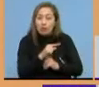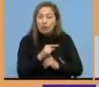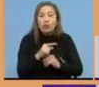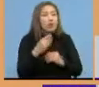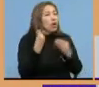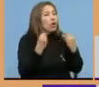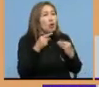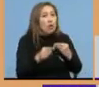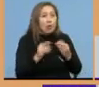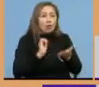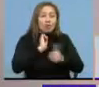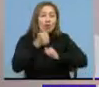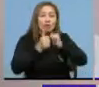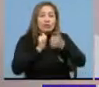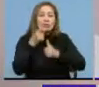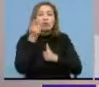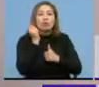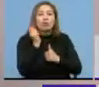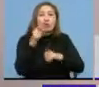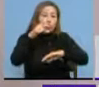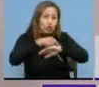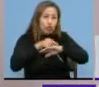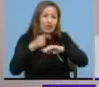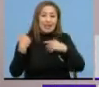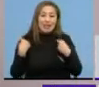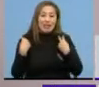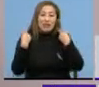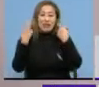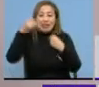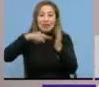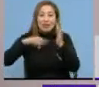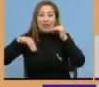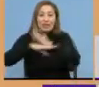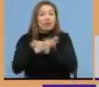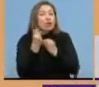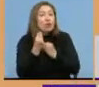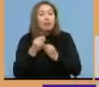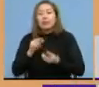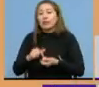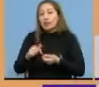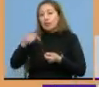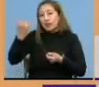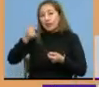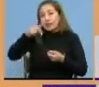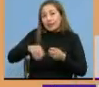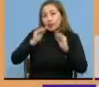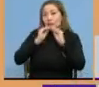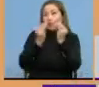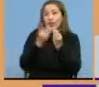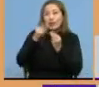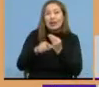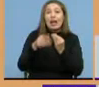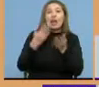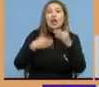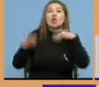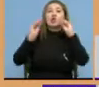mediante la participación de médicos que van desde san salvador- como tenemos en esta cifra es la conjunción la